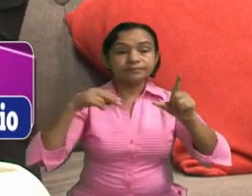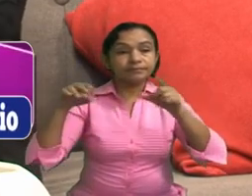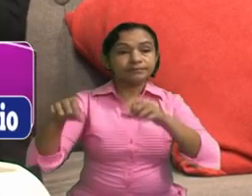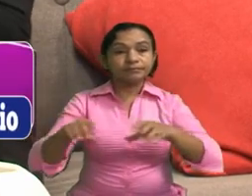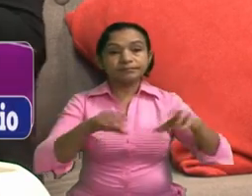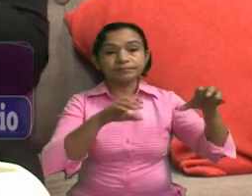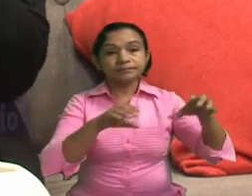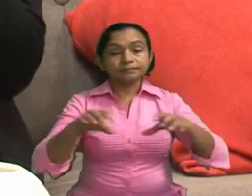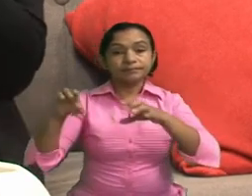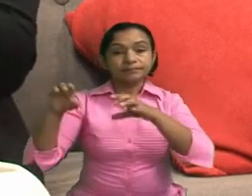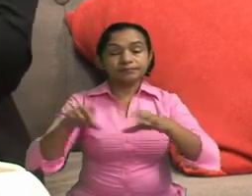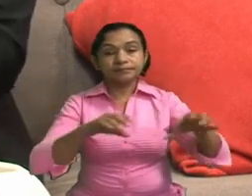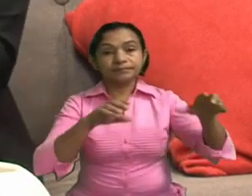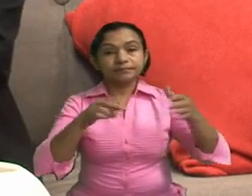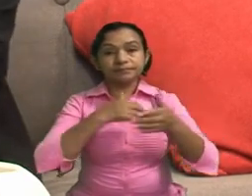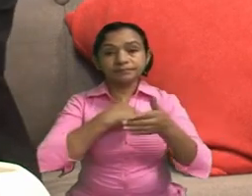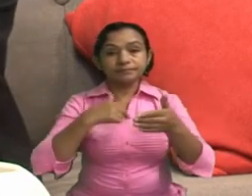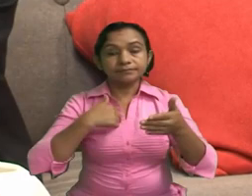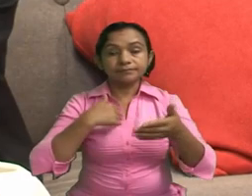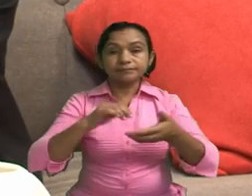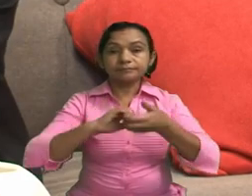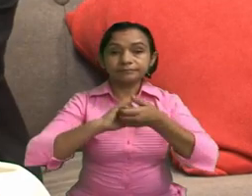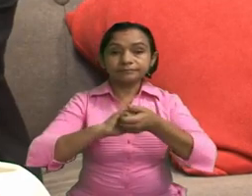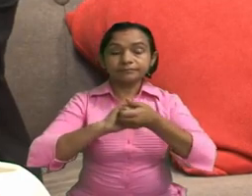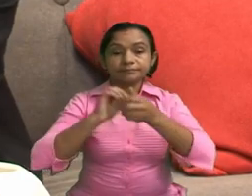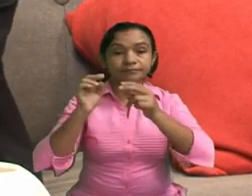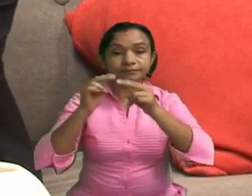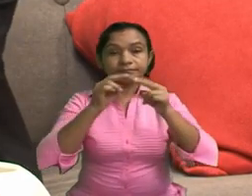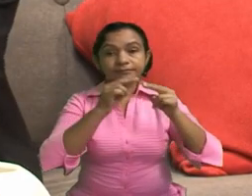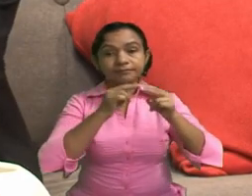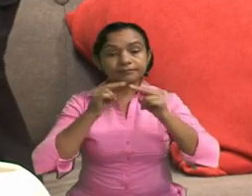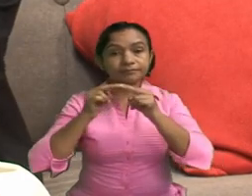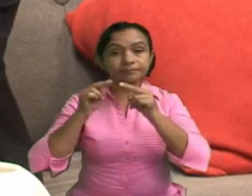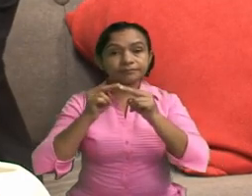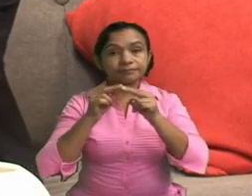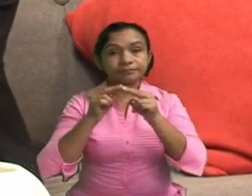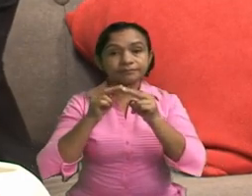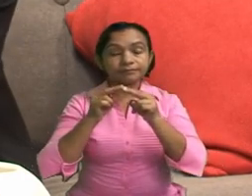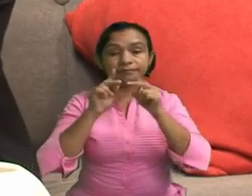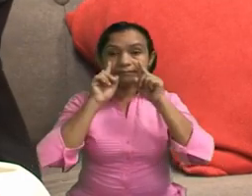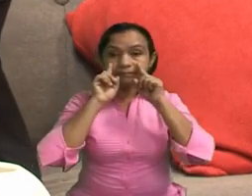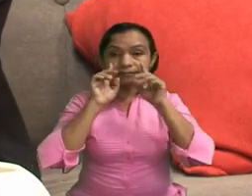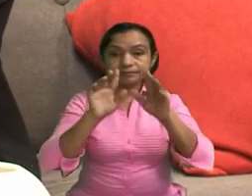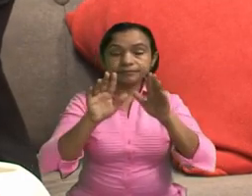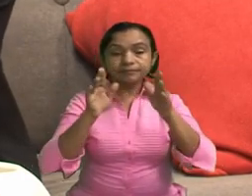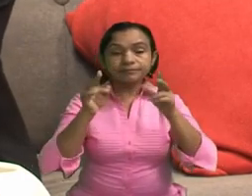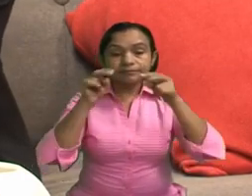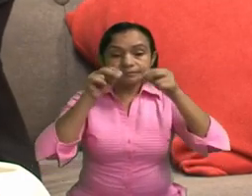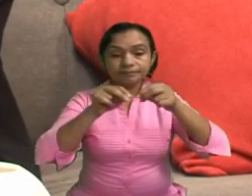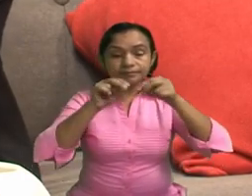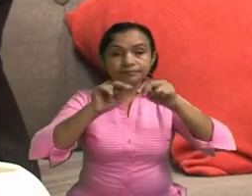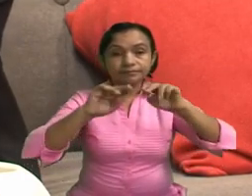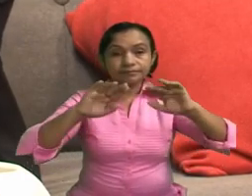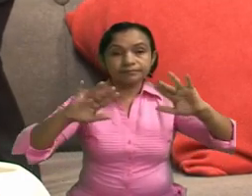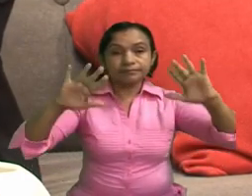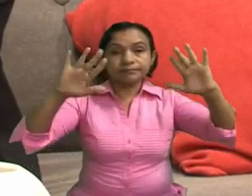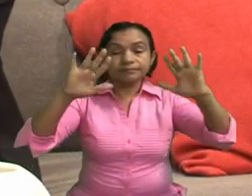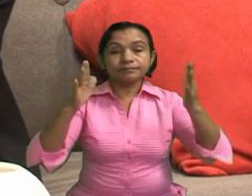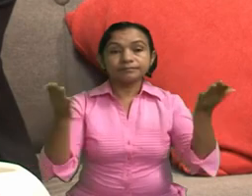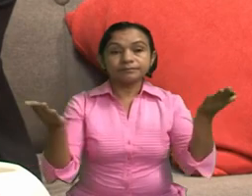acciones que no precisamente son muy amigables y en armonía con la conservación de los recursos naturales.